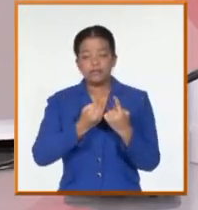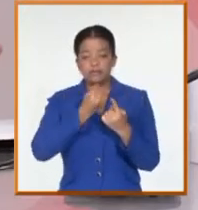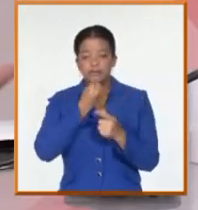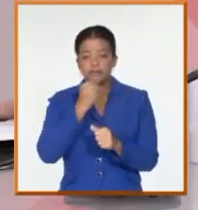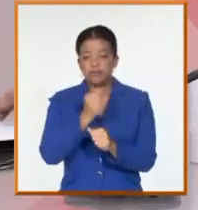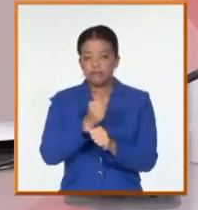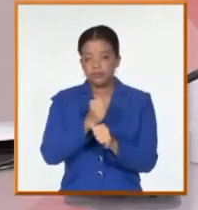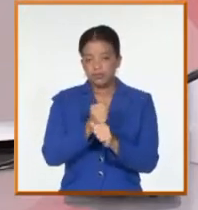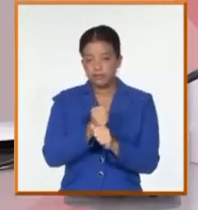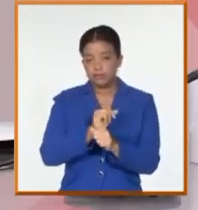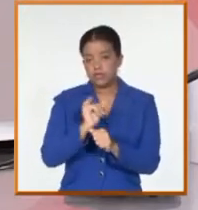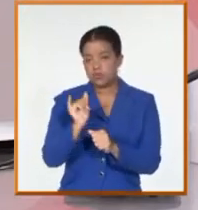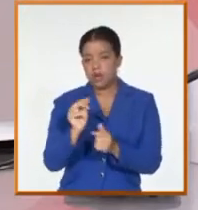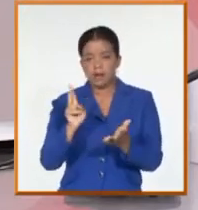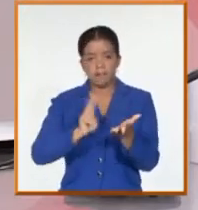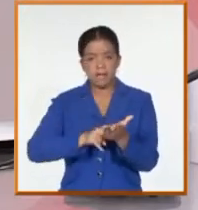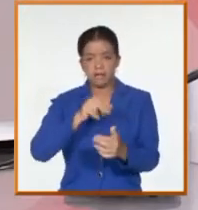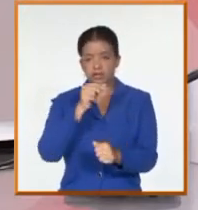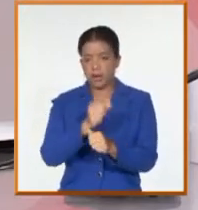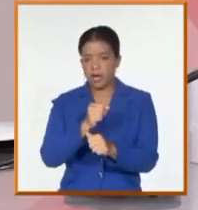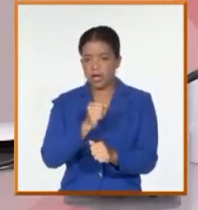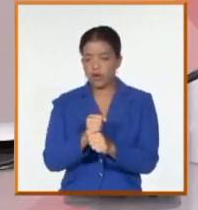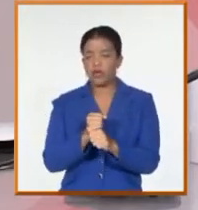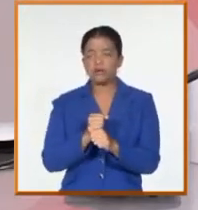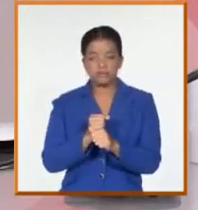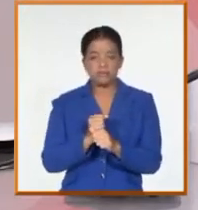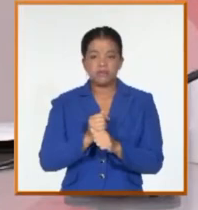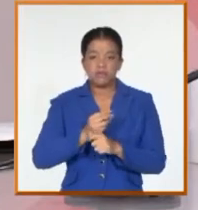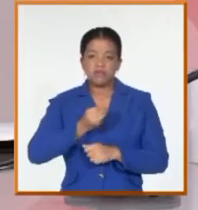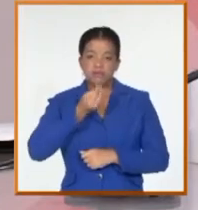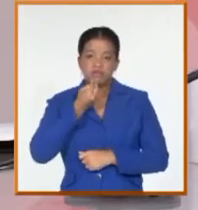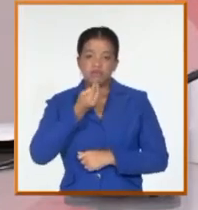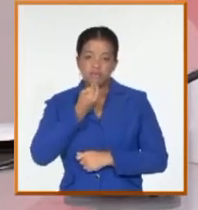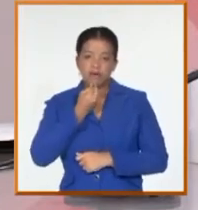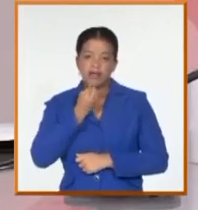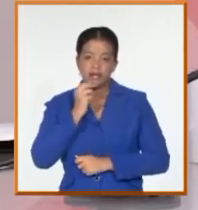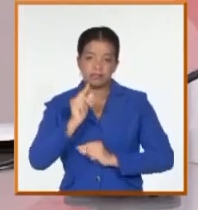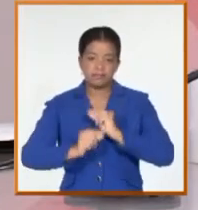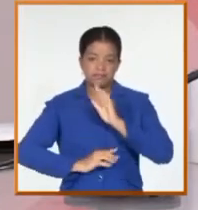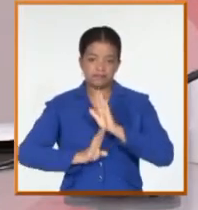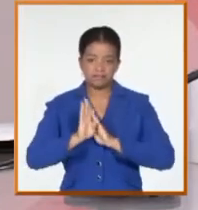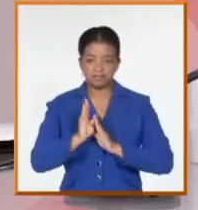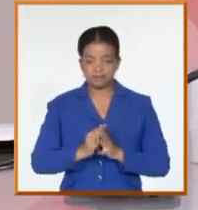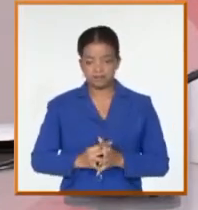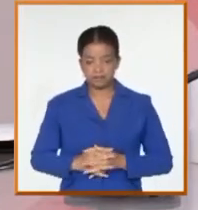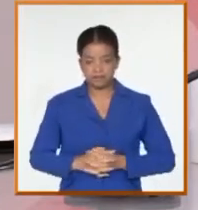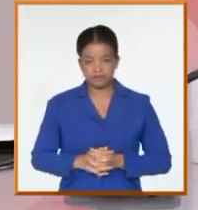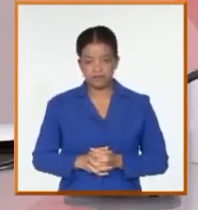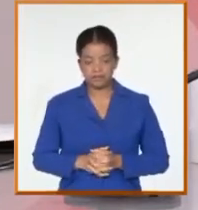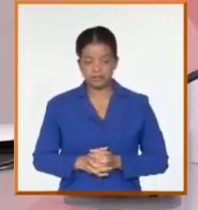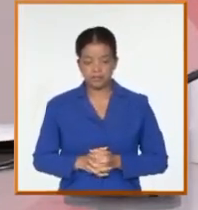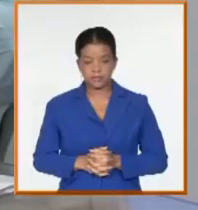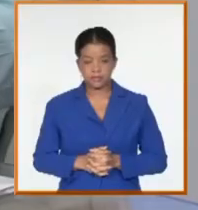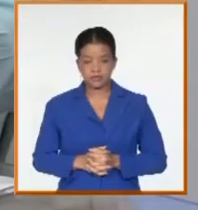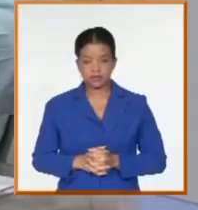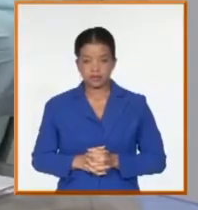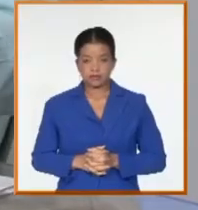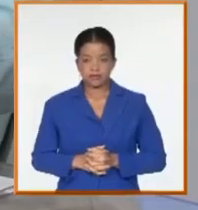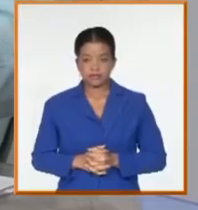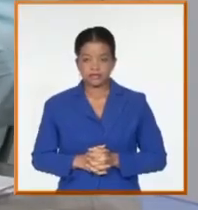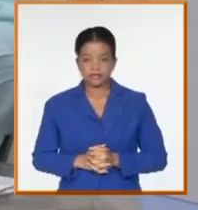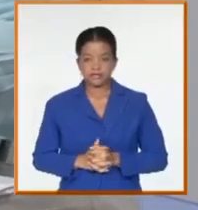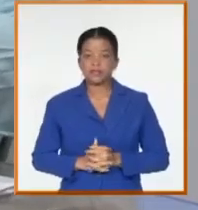instituciones pero también a los trabajadores que En definitiva son los que pueden llevar adelante ese ese proceso y bueno no